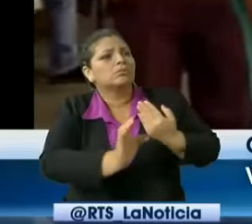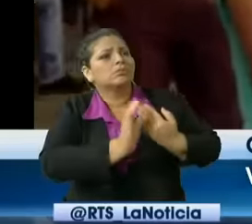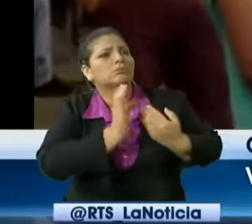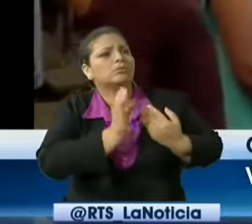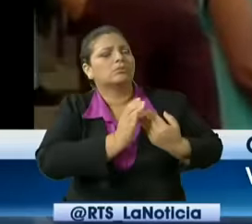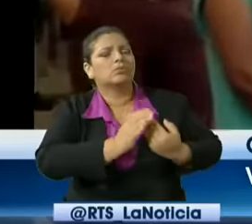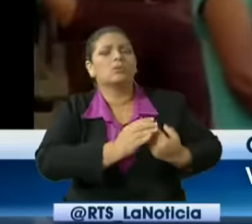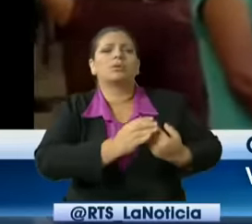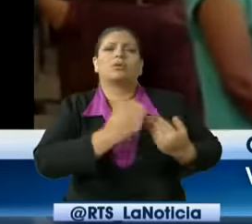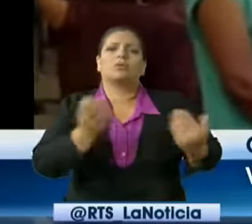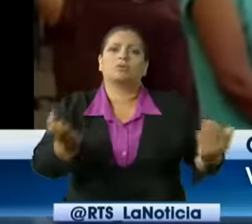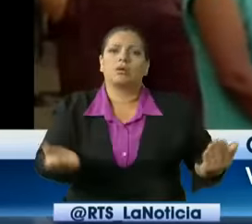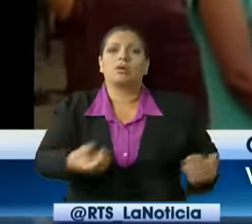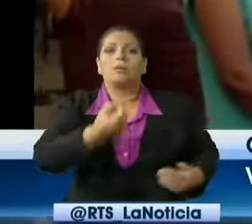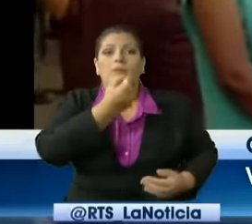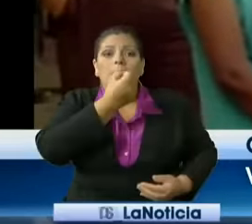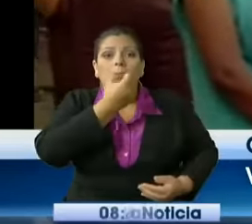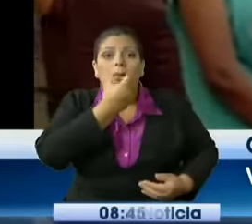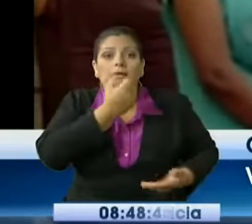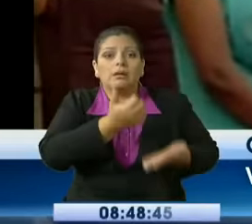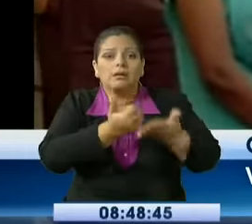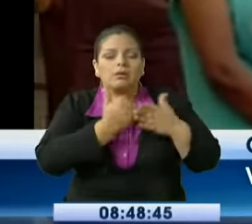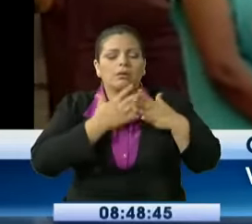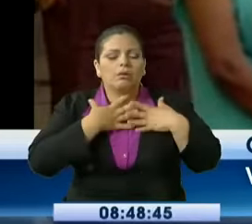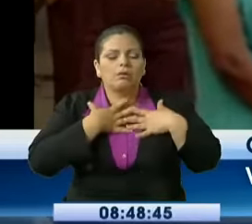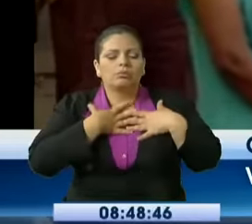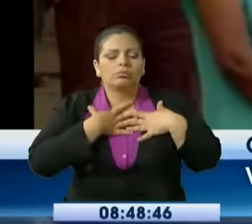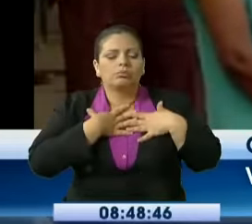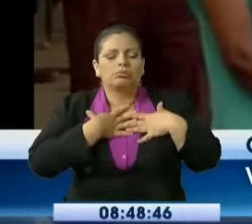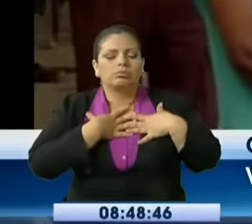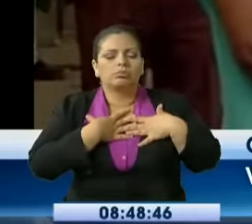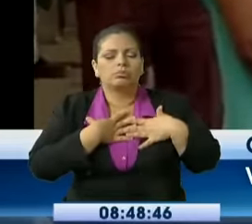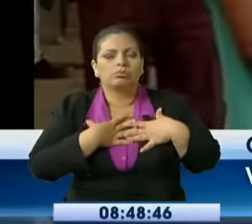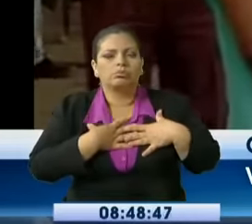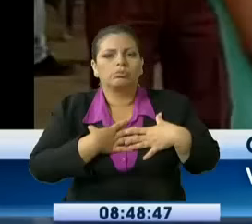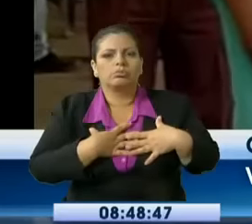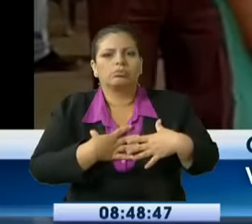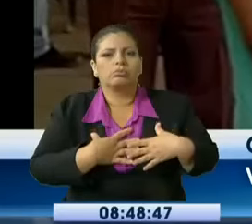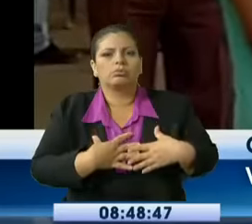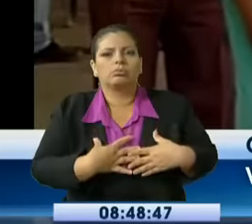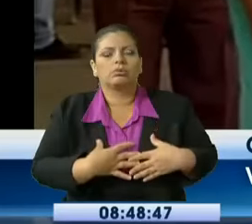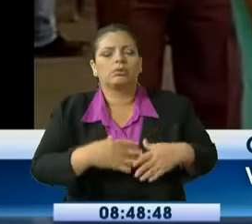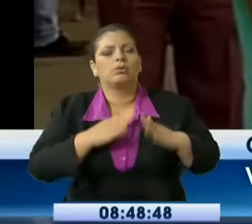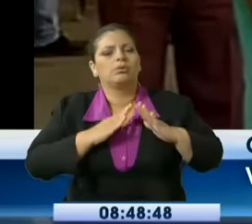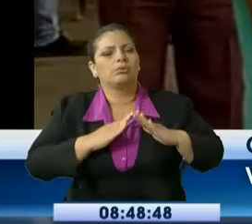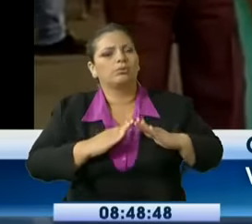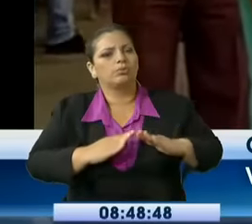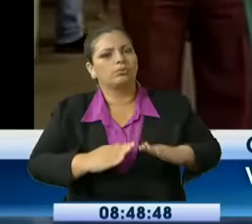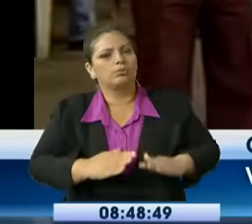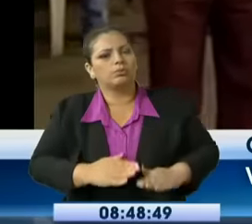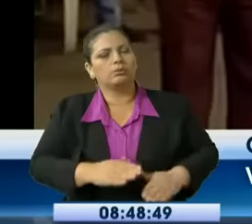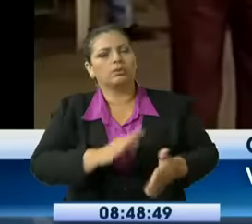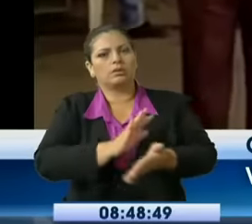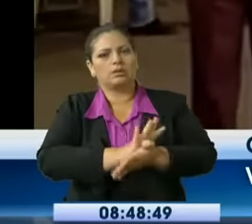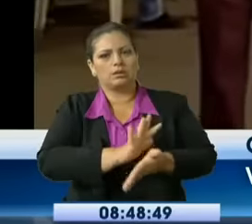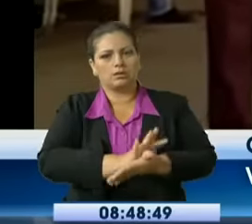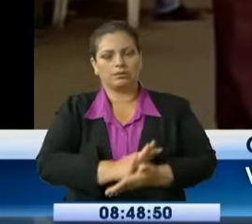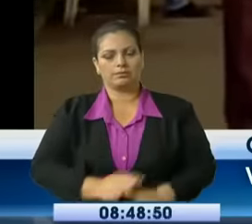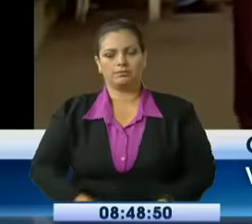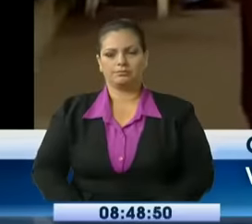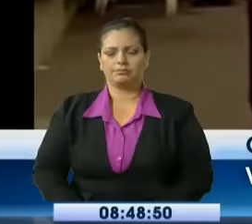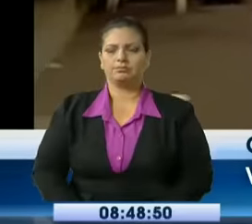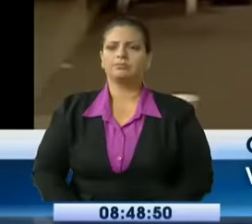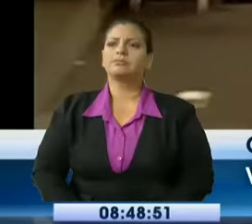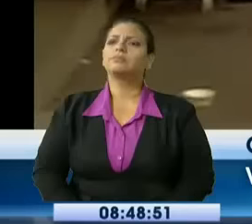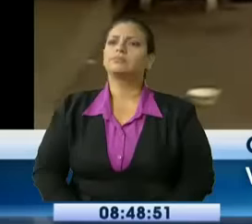se le ha dado calmantes y elaborando los pasos que va a pasar en estos días y mientras más se acerque